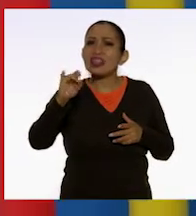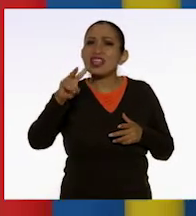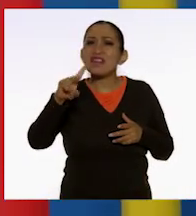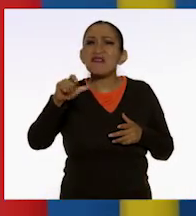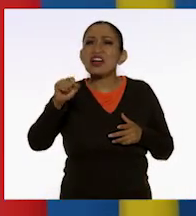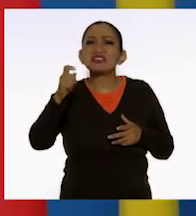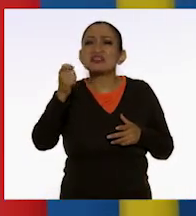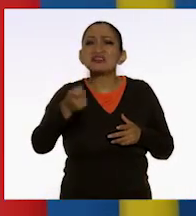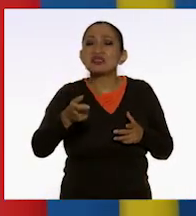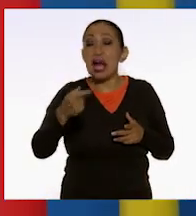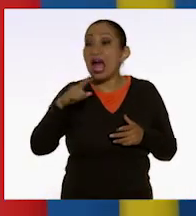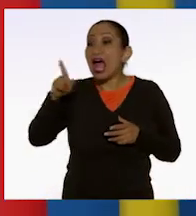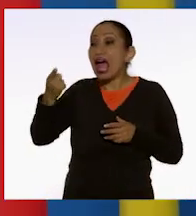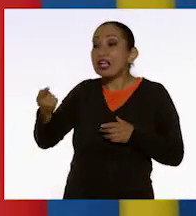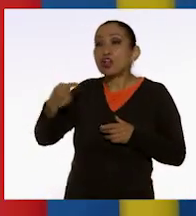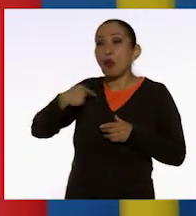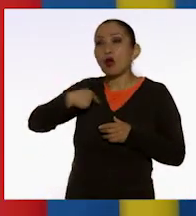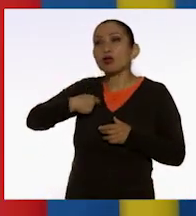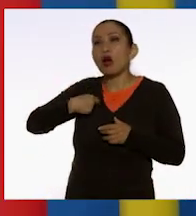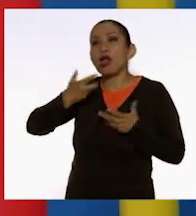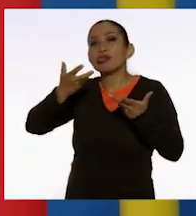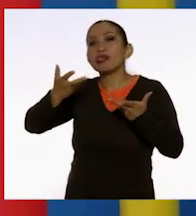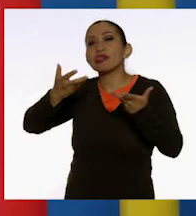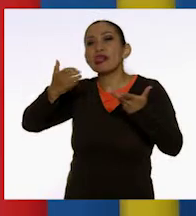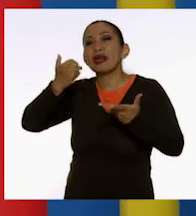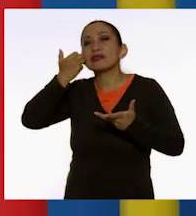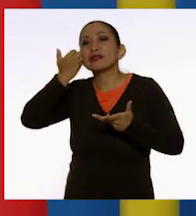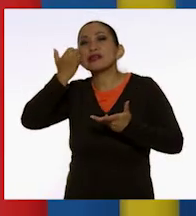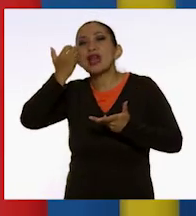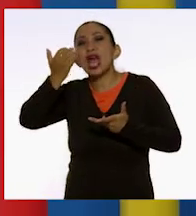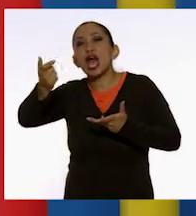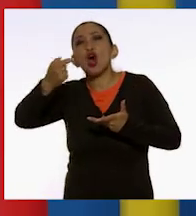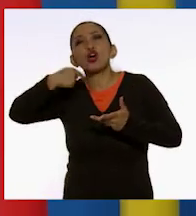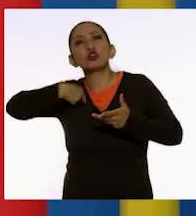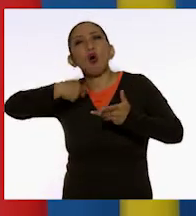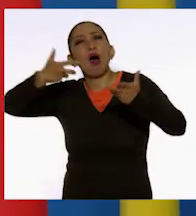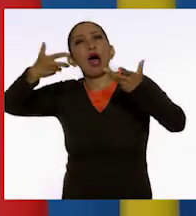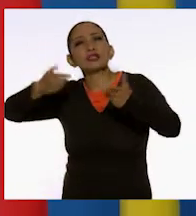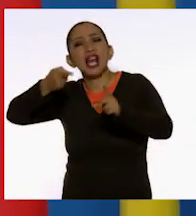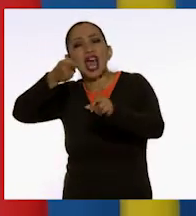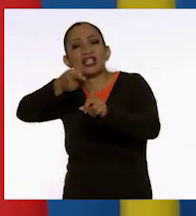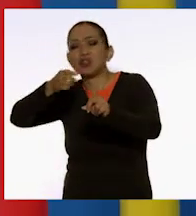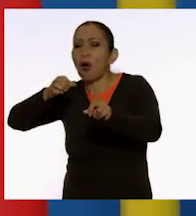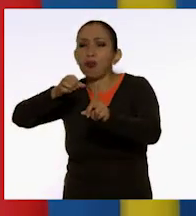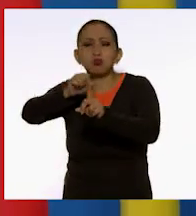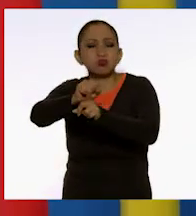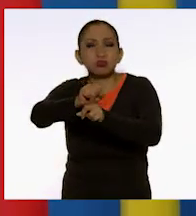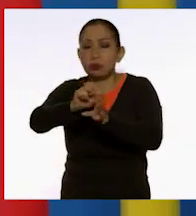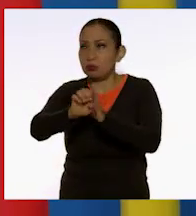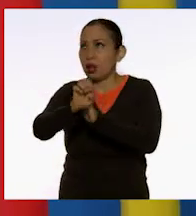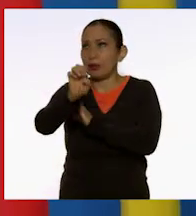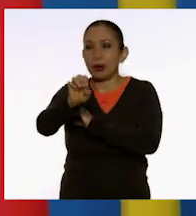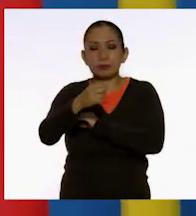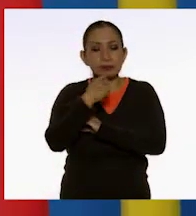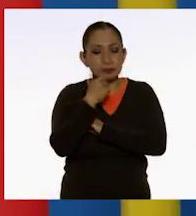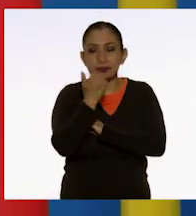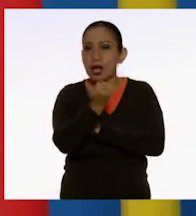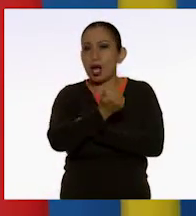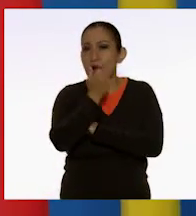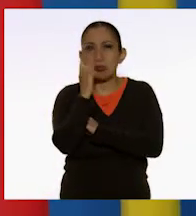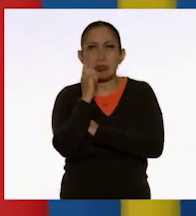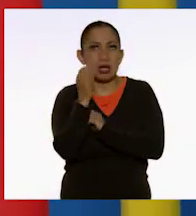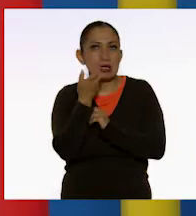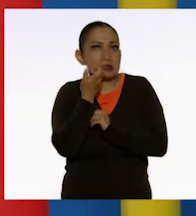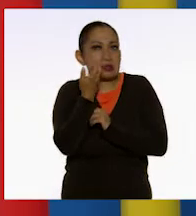una expectativa es la esperanza o ilusión de cumplir o realizar un propósito. Por ejemplo, una alumna puede